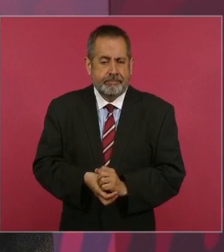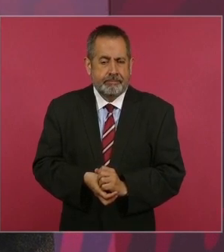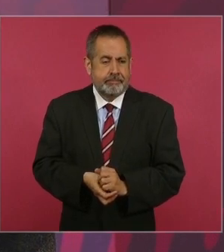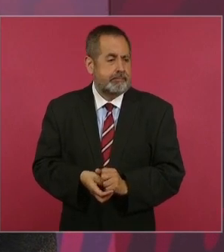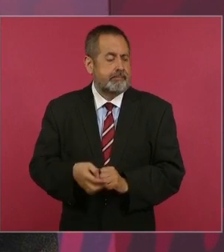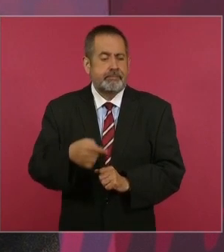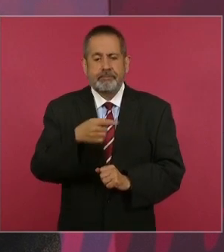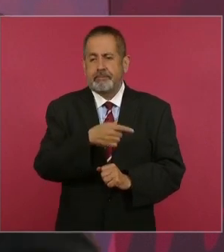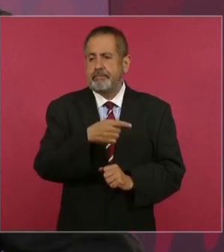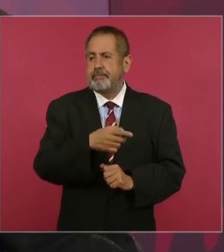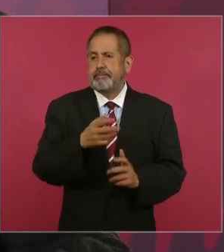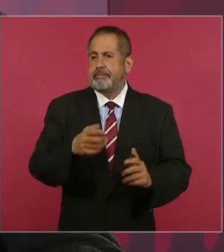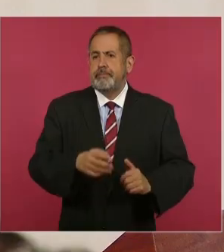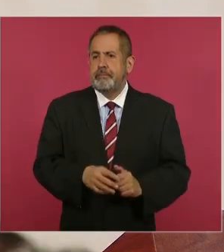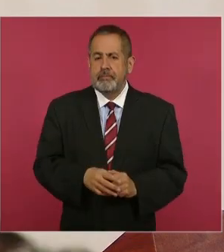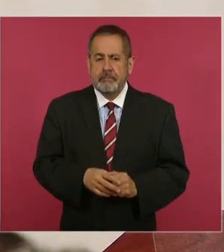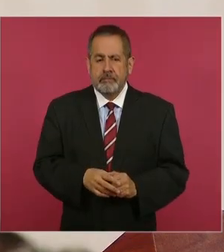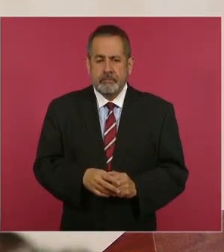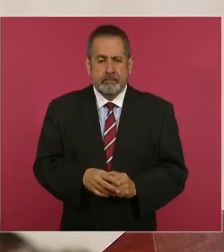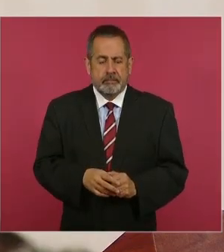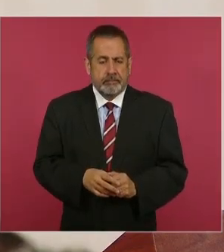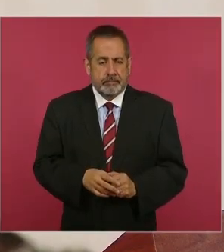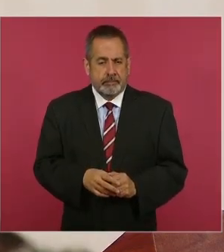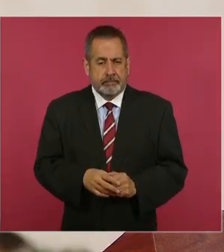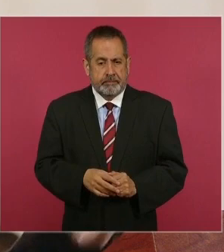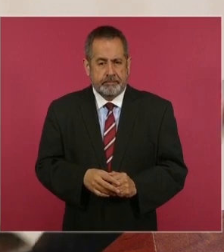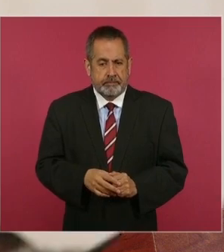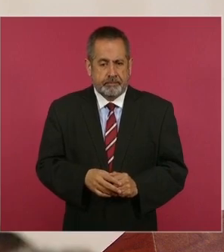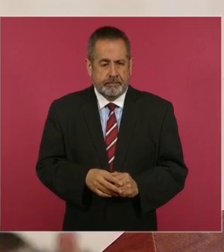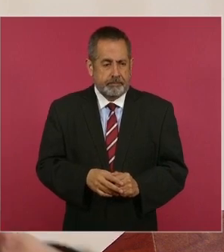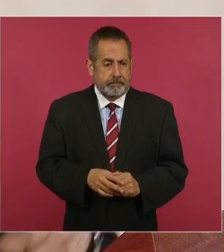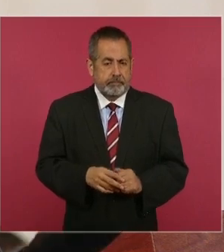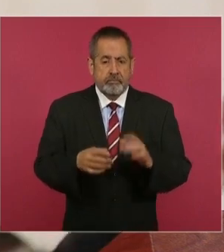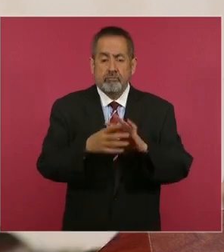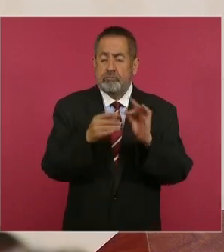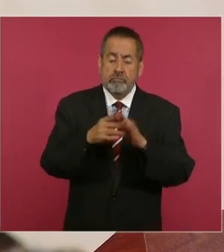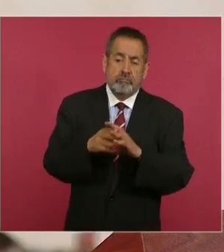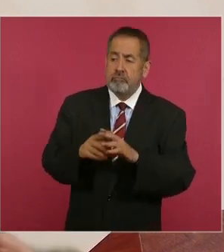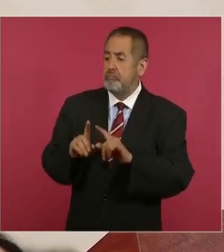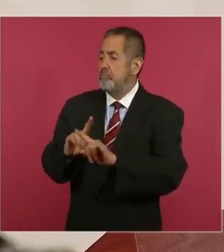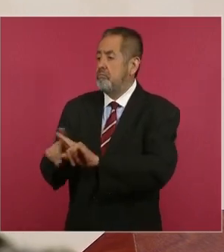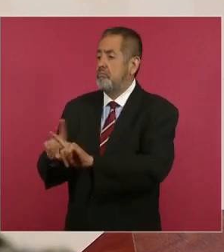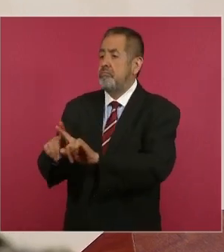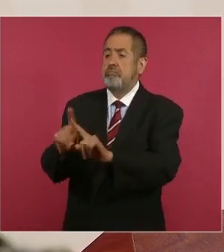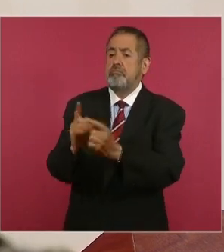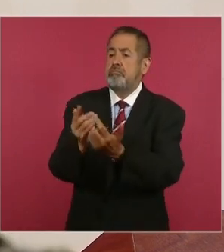hablar de eh la diversidad de la